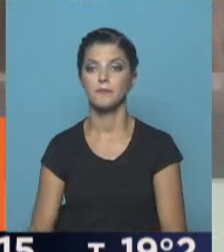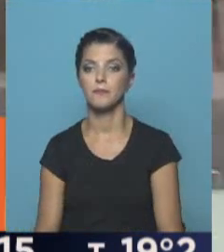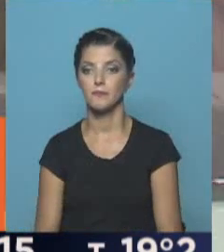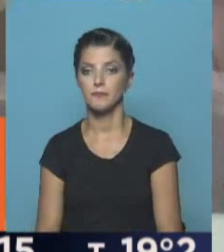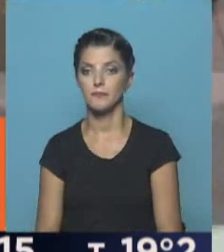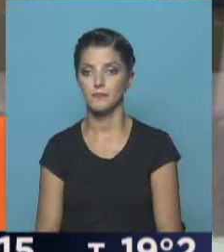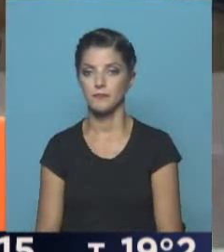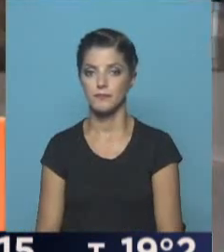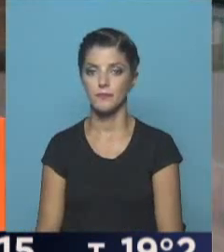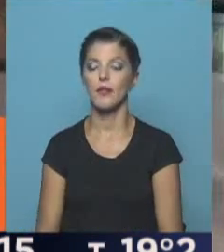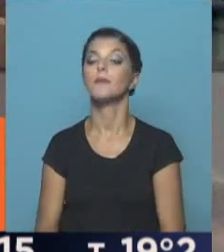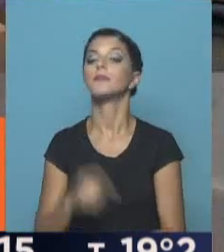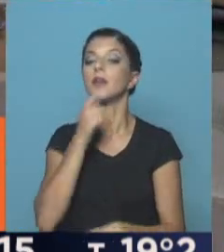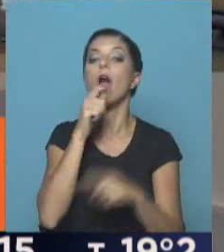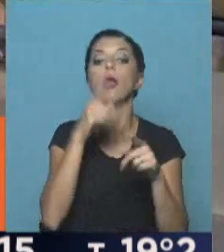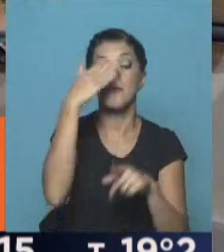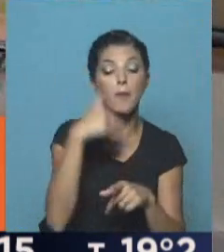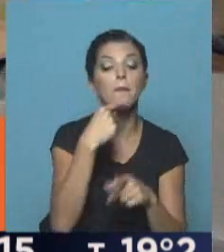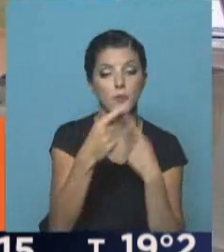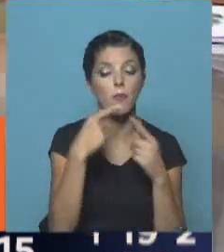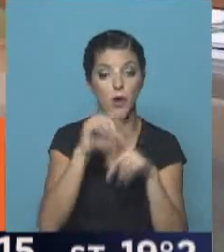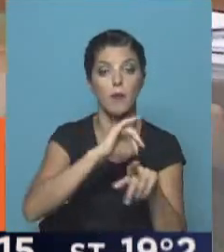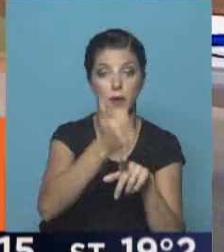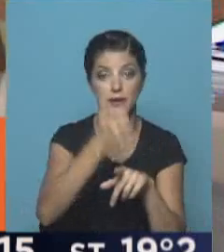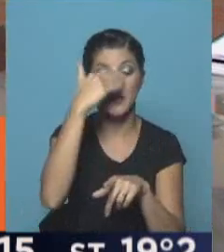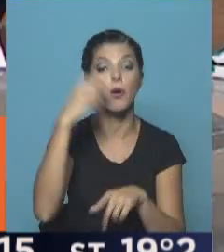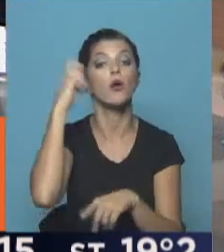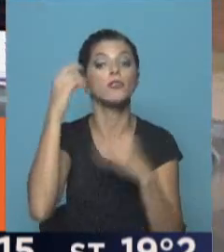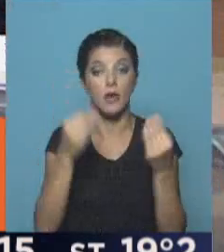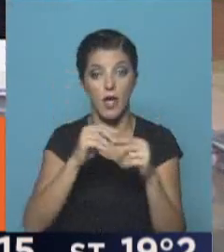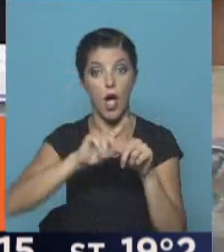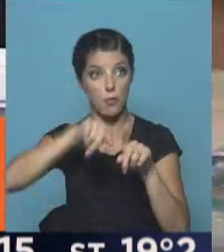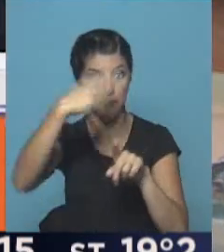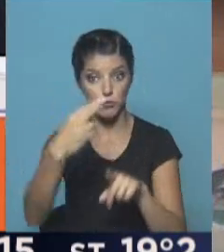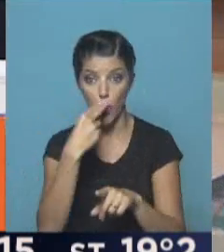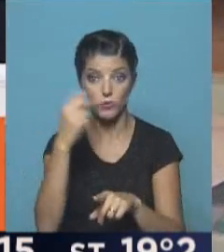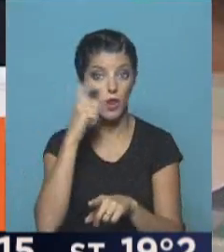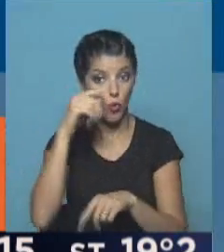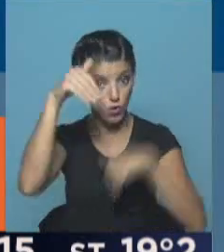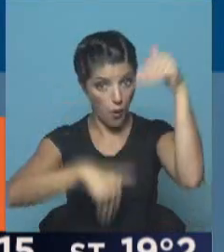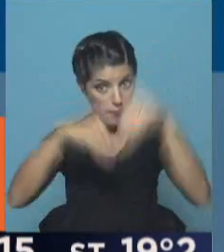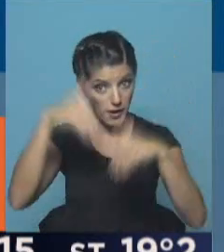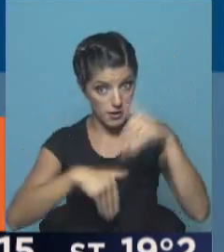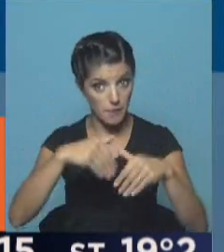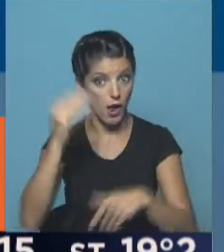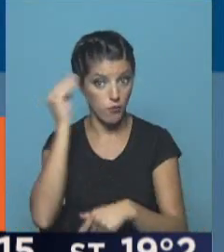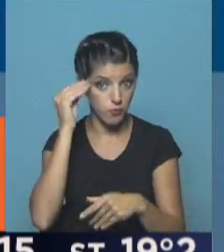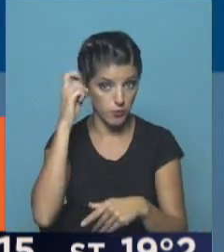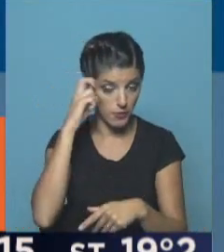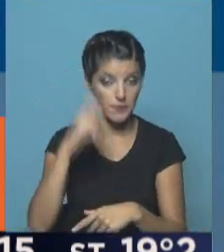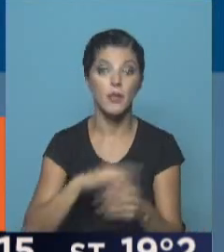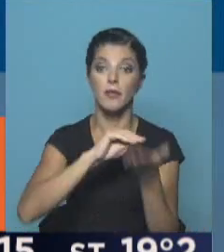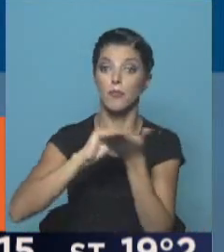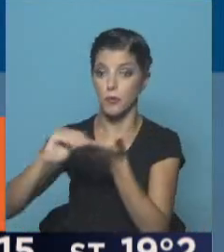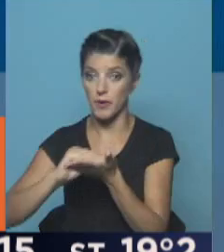sistema semipresidencialista es qué pasa en la Asamblea Nacional. Porque esos son en junio. Eso será el 11 de junio. Bueno, Giscard d'Estaing